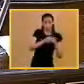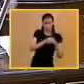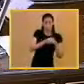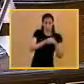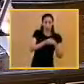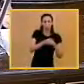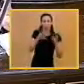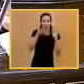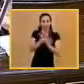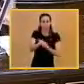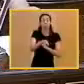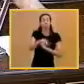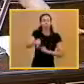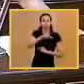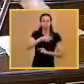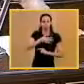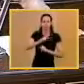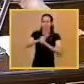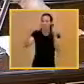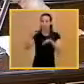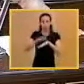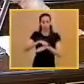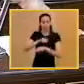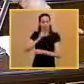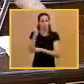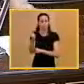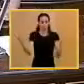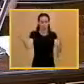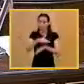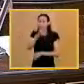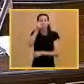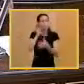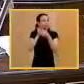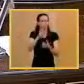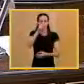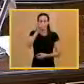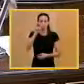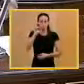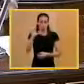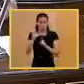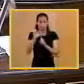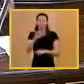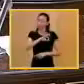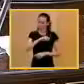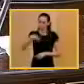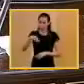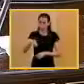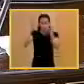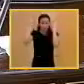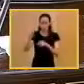de parte de ellas pueda ser contundente y clara, como por ejemplo en la LOE. Señor presidente, seguramente es usted